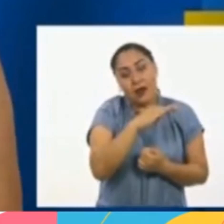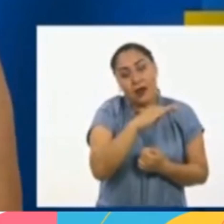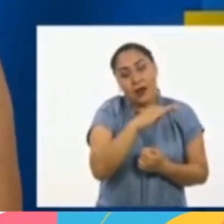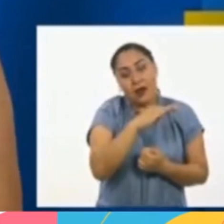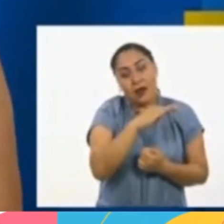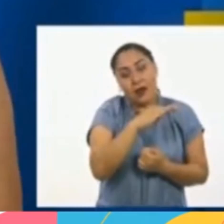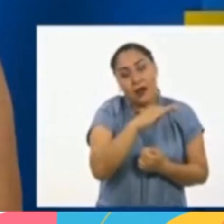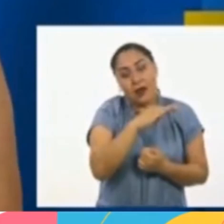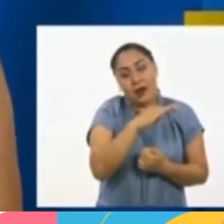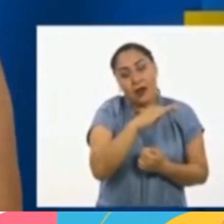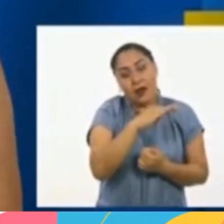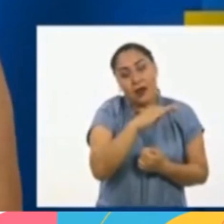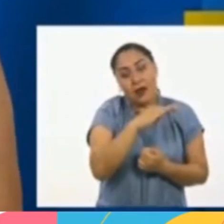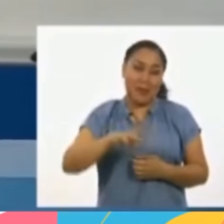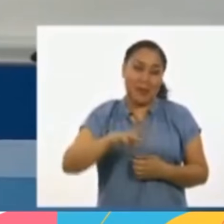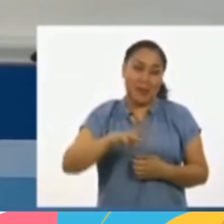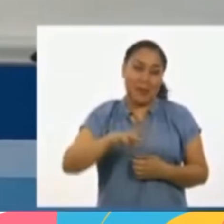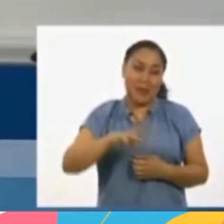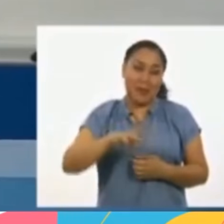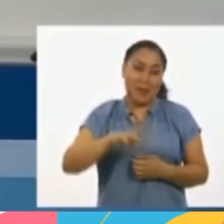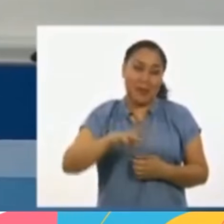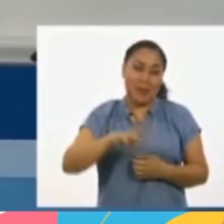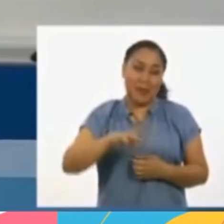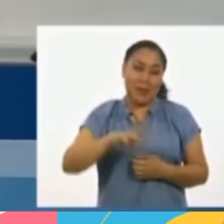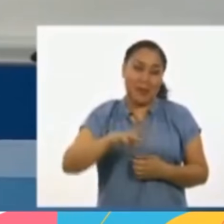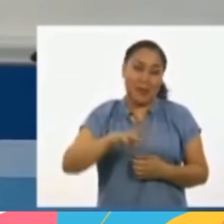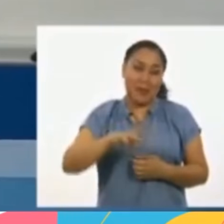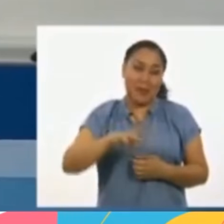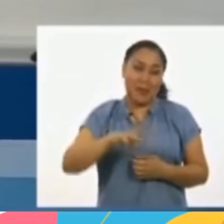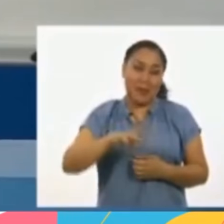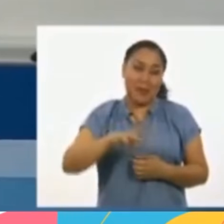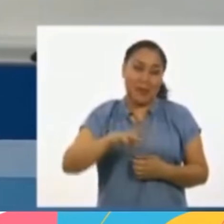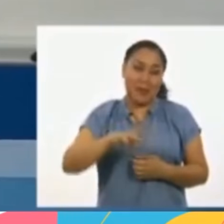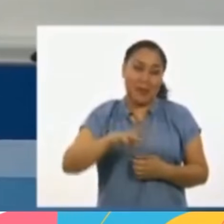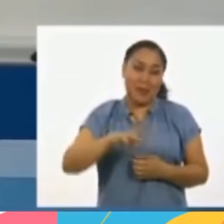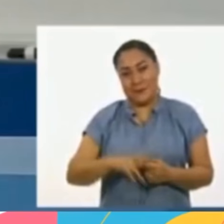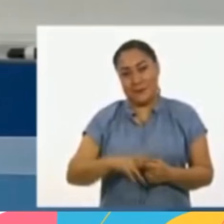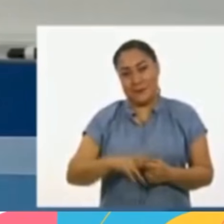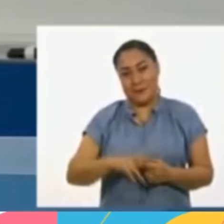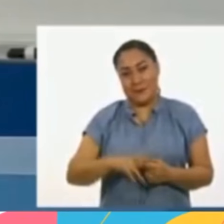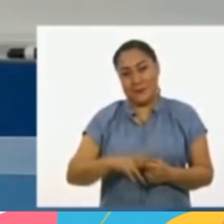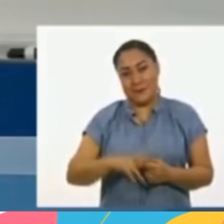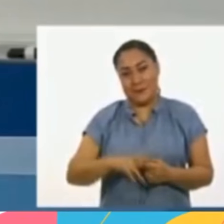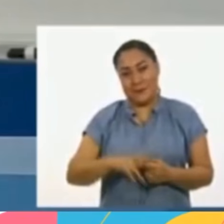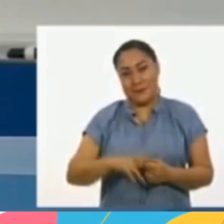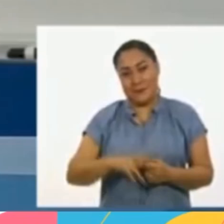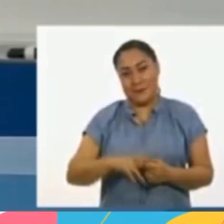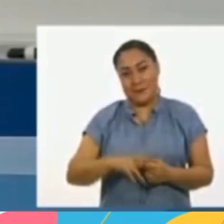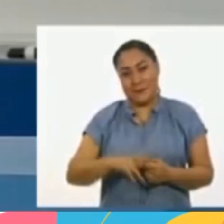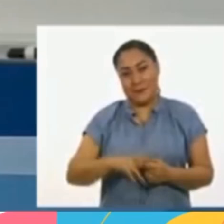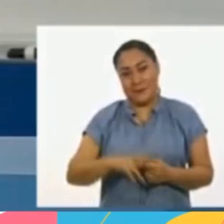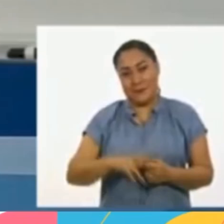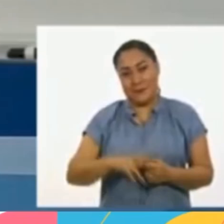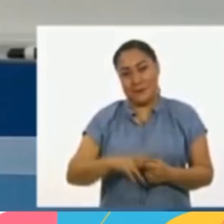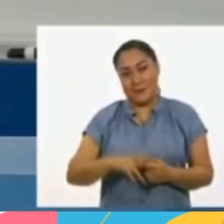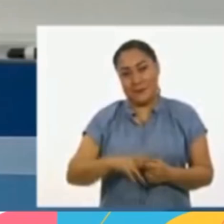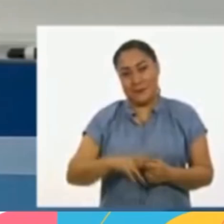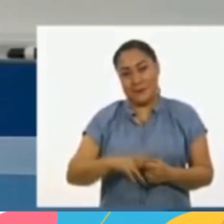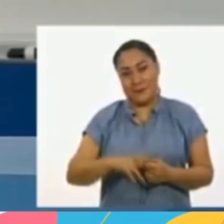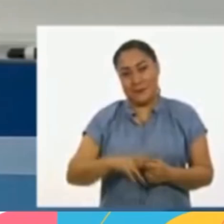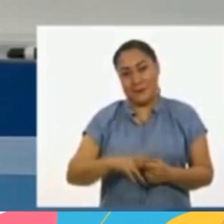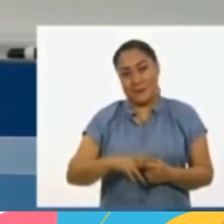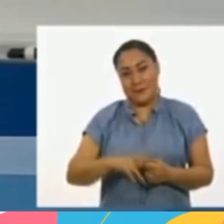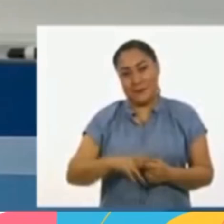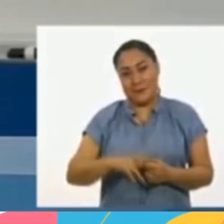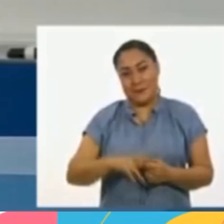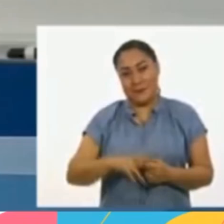verde la exclusión es aparte de rechazar a las personas por sus diferencias verdadero la exclusión puede llegar a dañar la autoestima de una persona